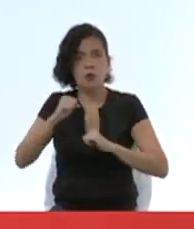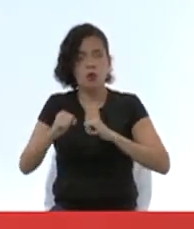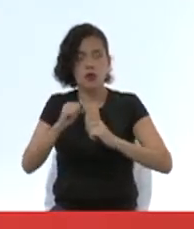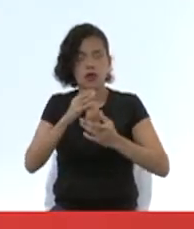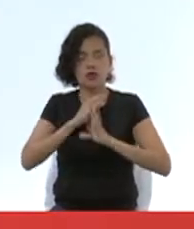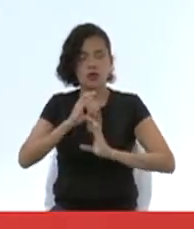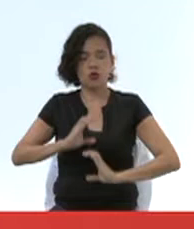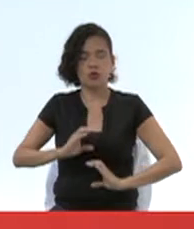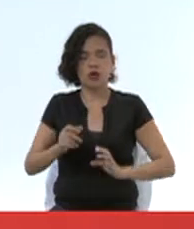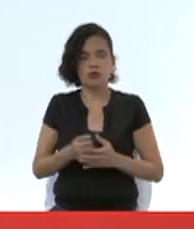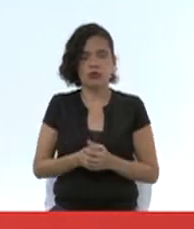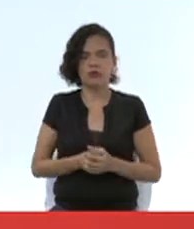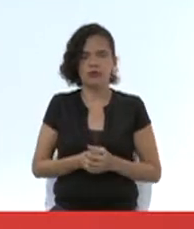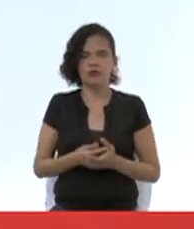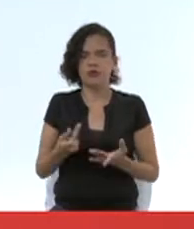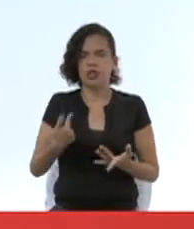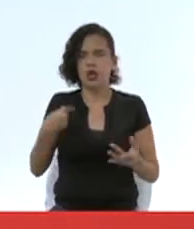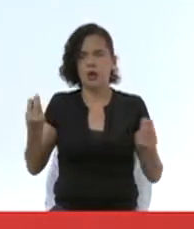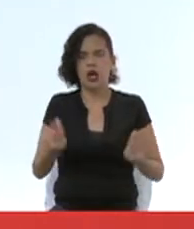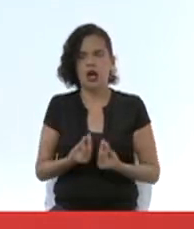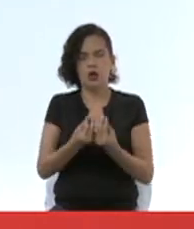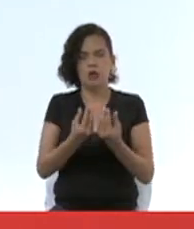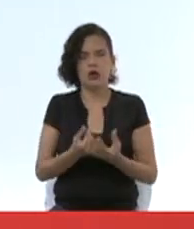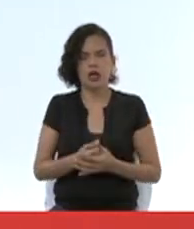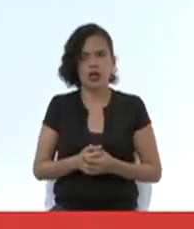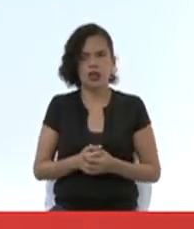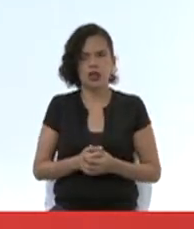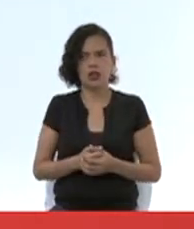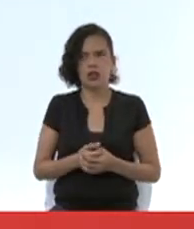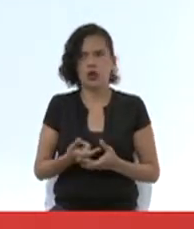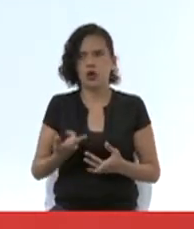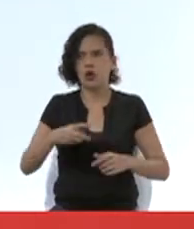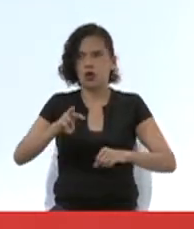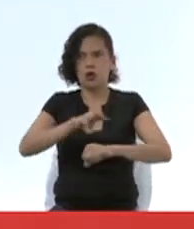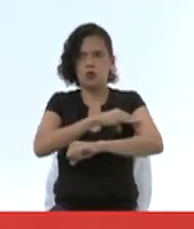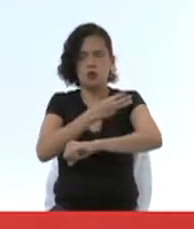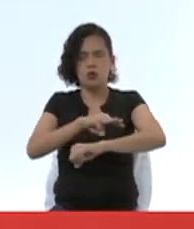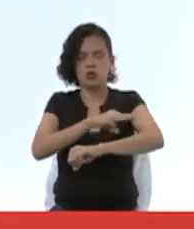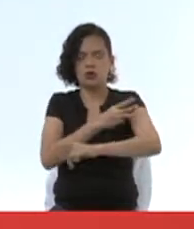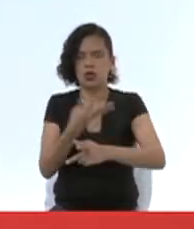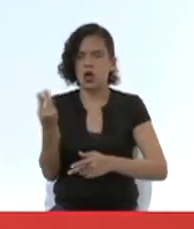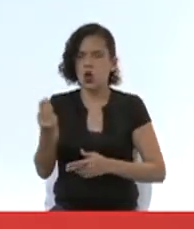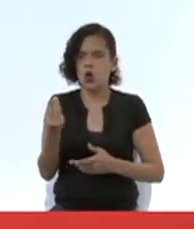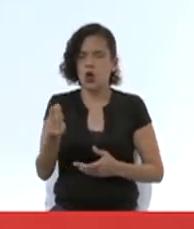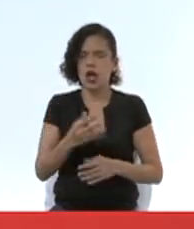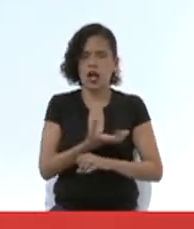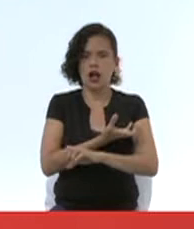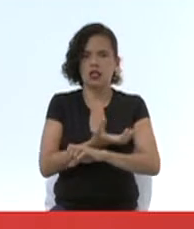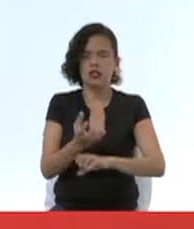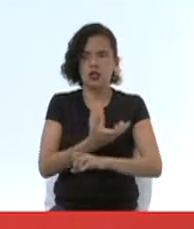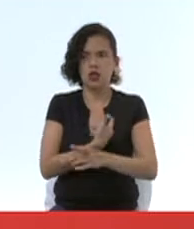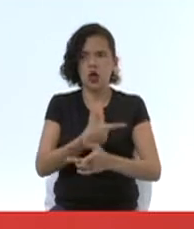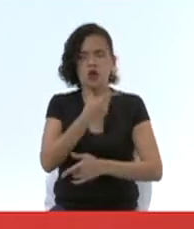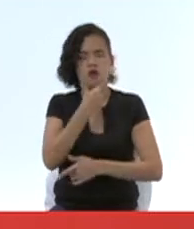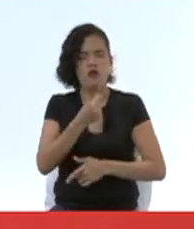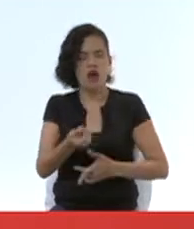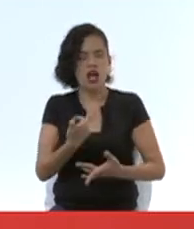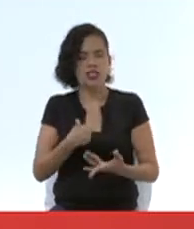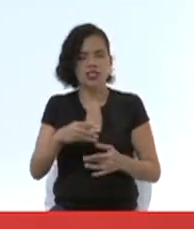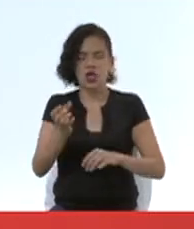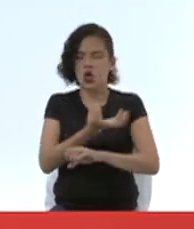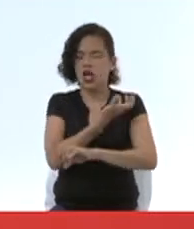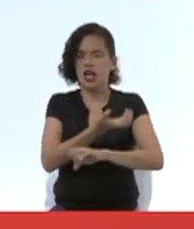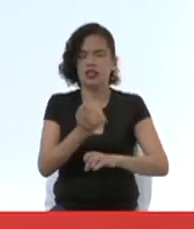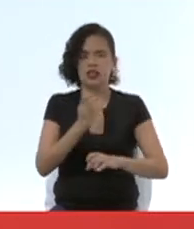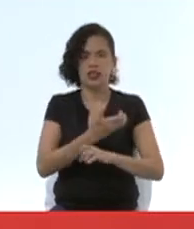el cuerpo. Y bueno, y le vas a acompañar con algún reproductor musical, con una canción pregrabada o sencillamente lo